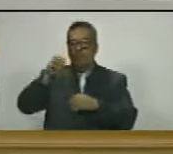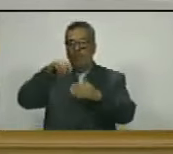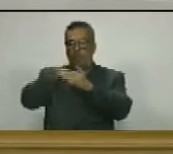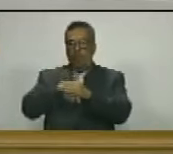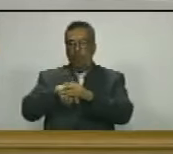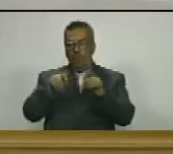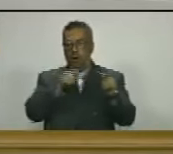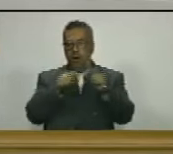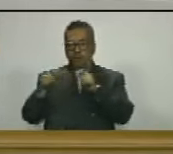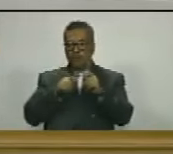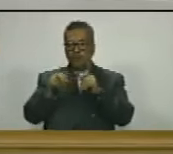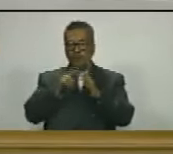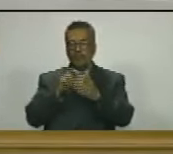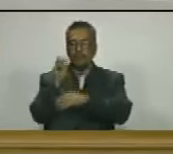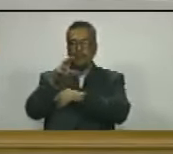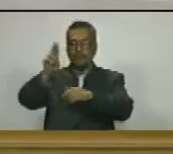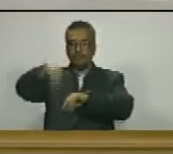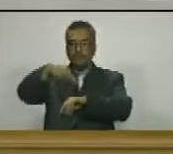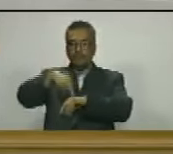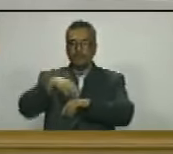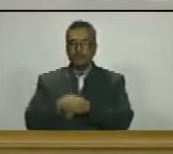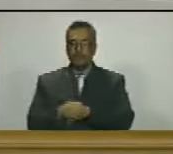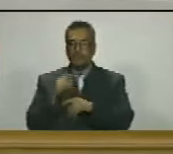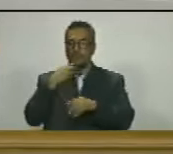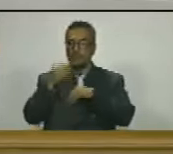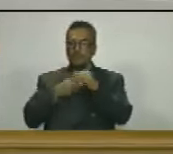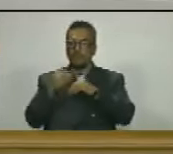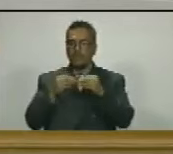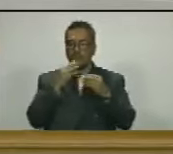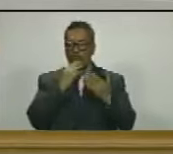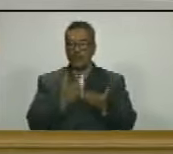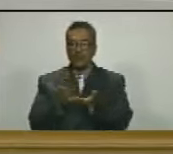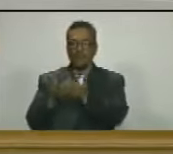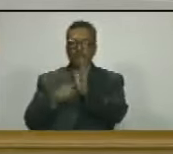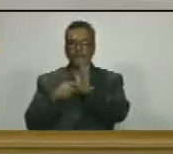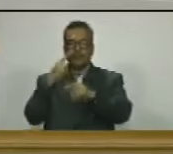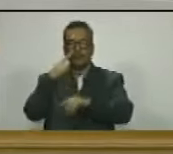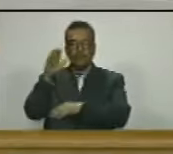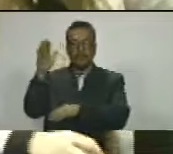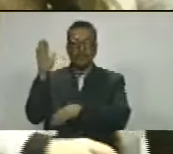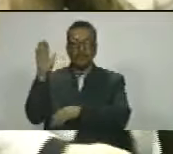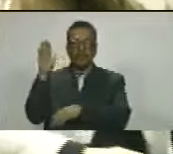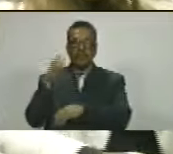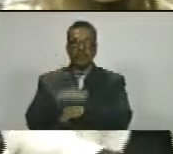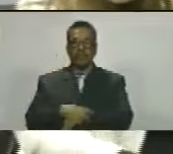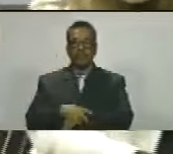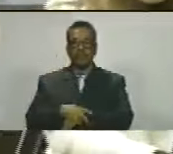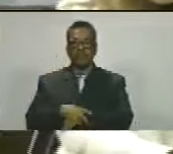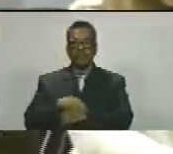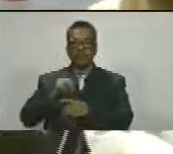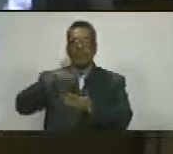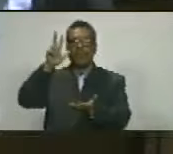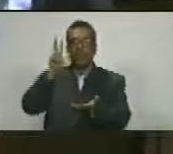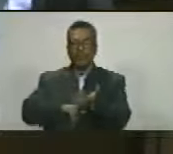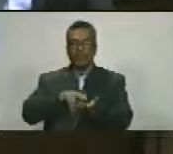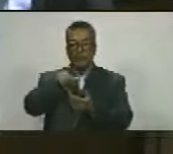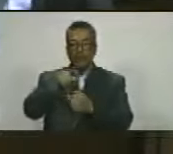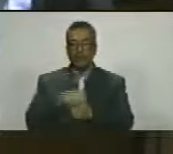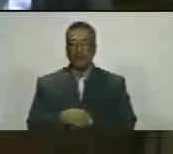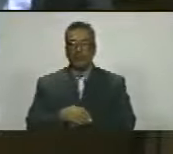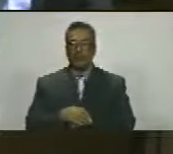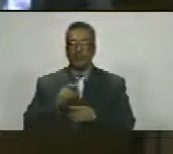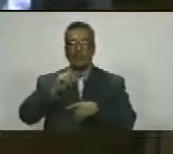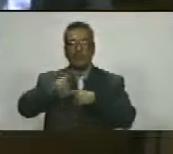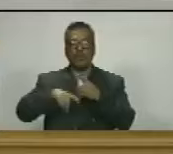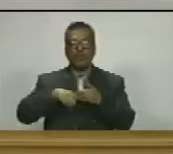reglamento interior y debate de la asamblea nacional sírvanse a manifestarlo con la señal de costumbre queda aprobado por